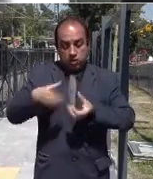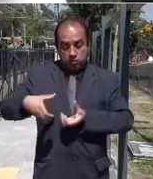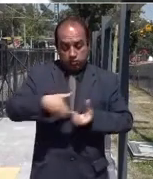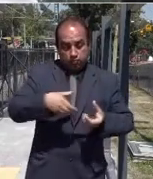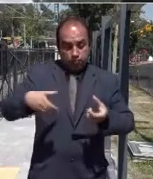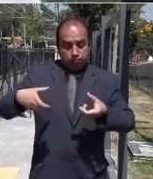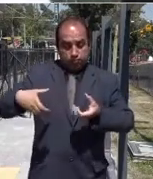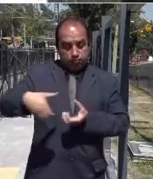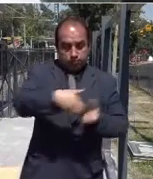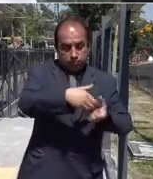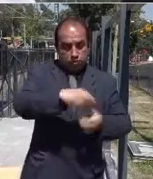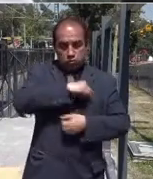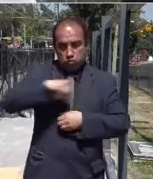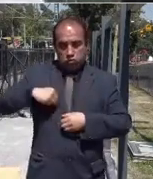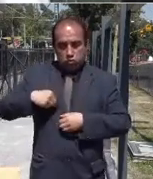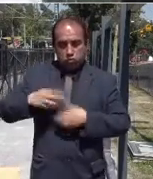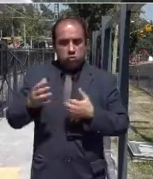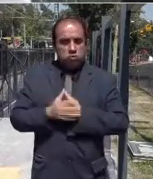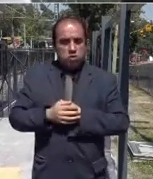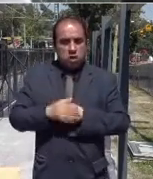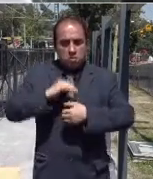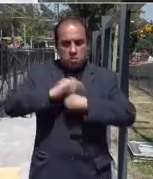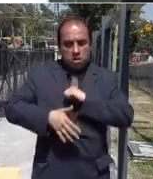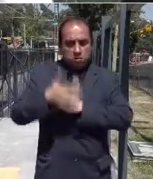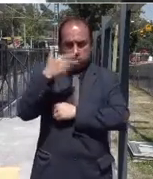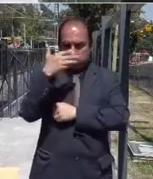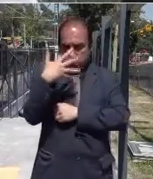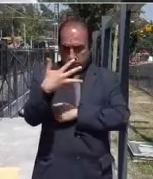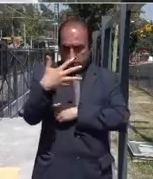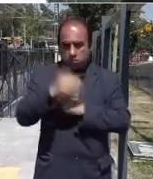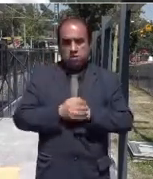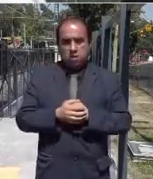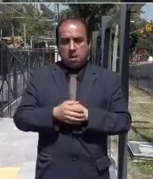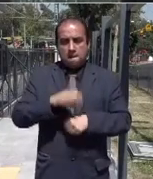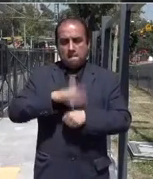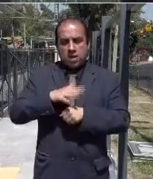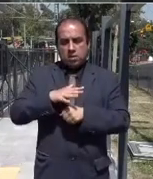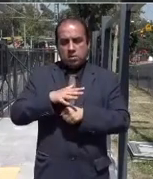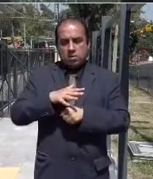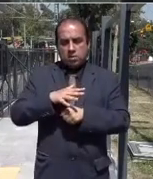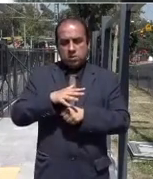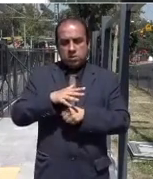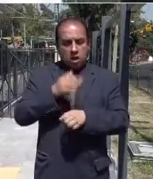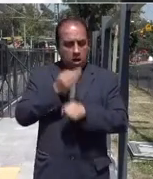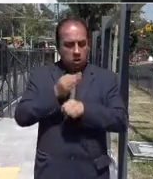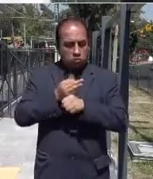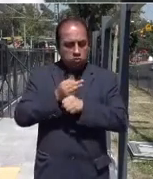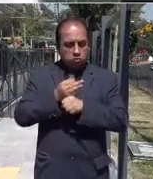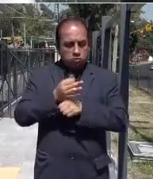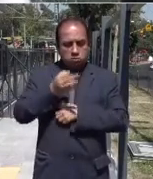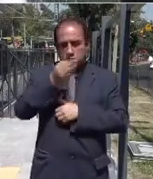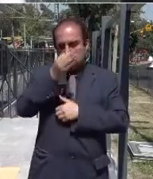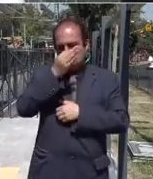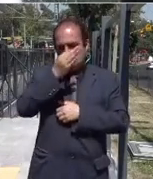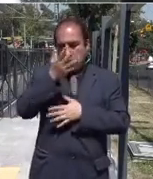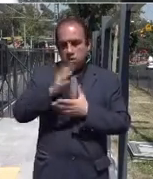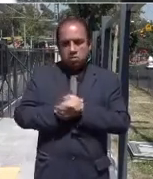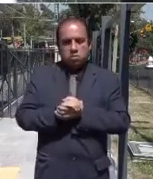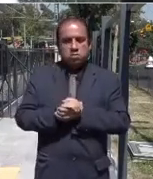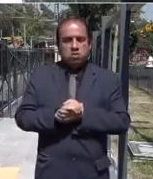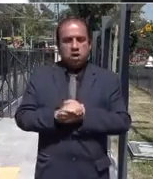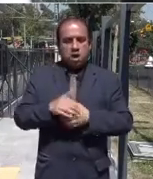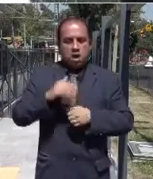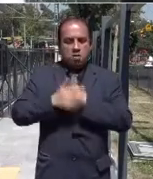hemos intervenido y concluido 5. El más reciente fue el que acabamos de ver, el de Calzada de